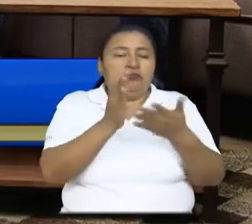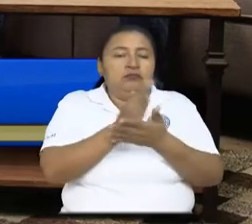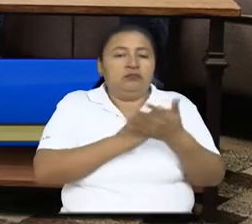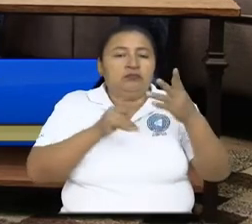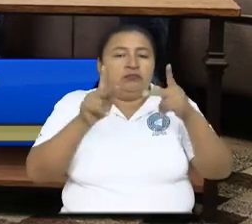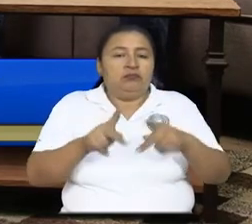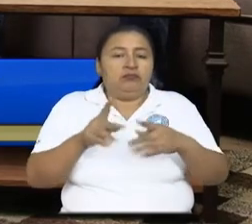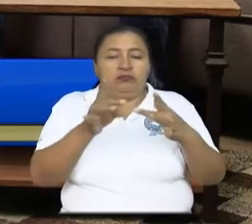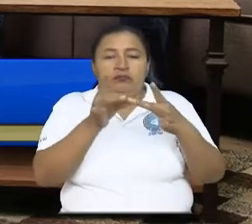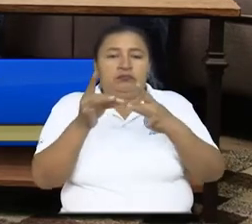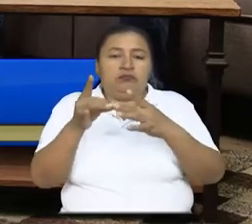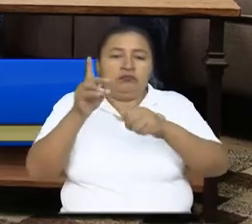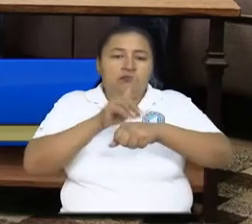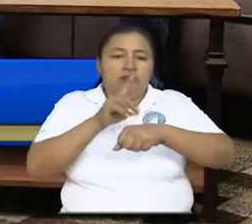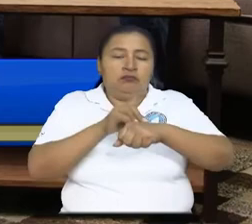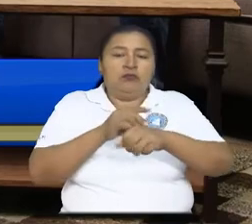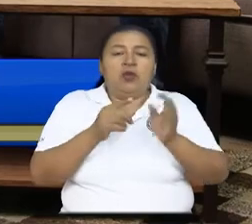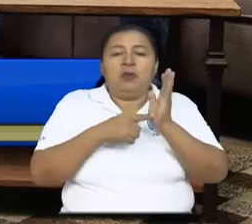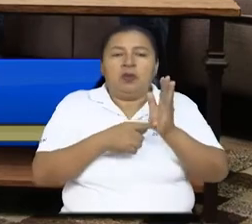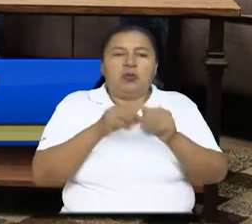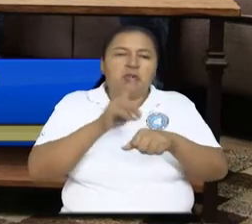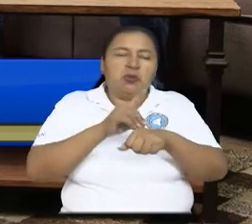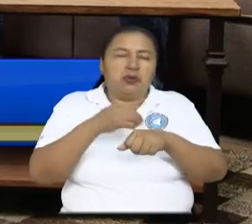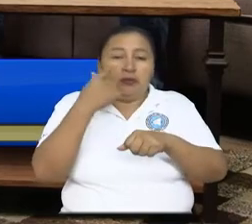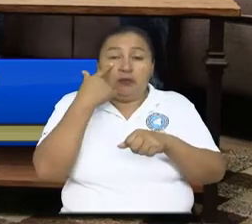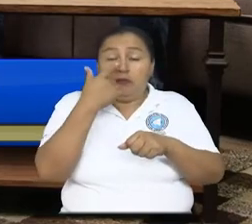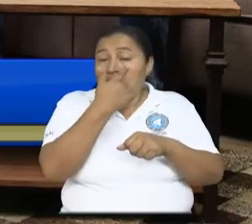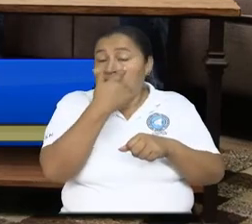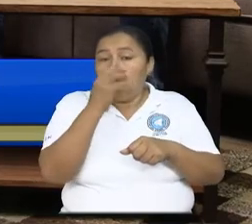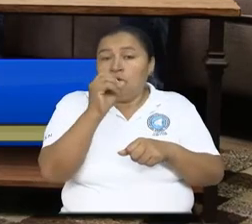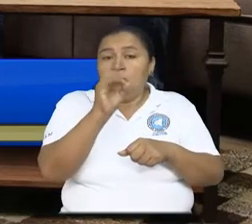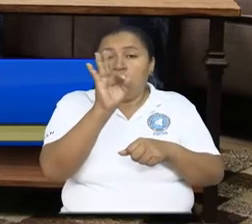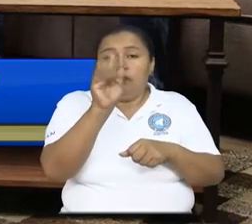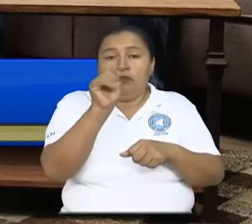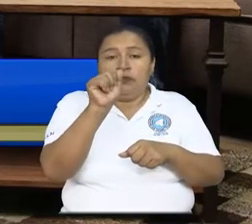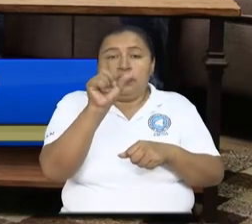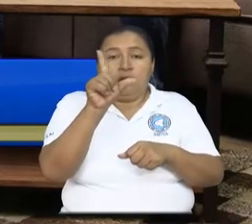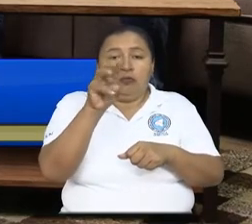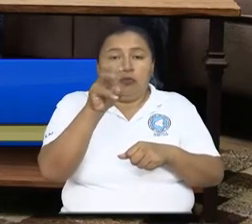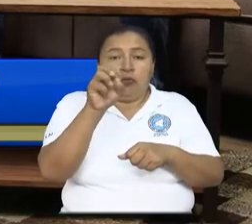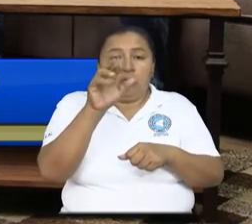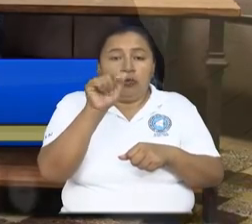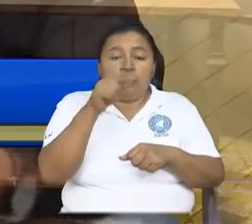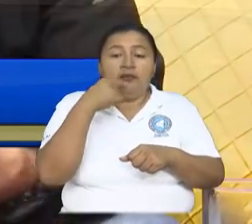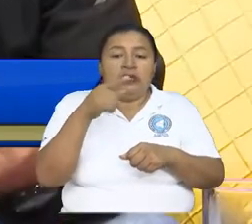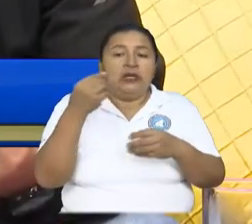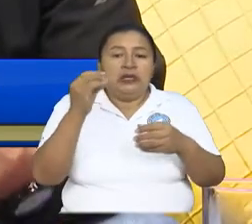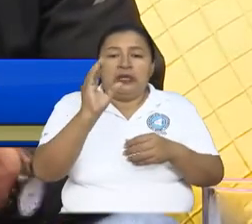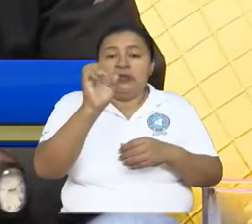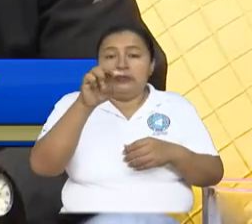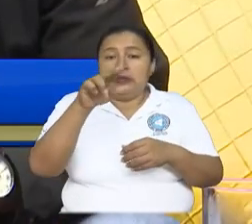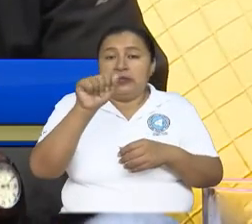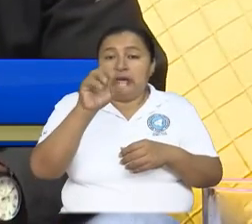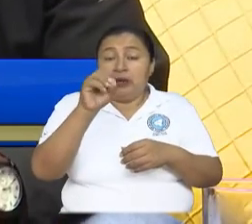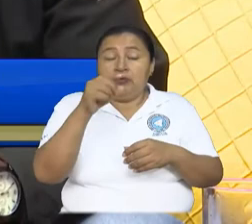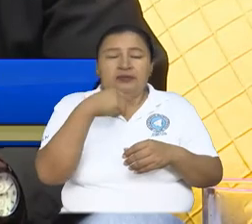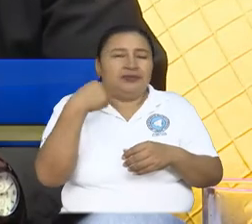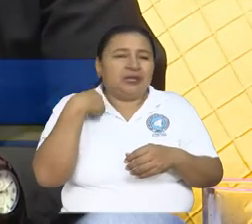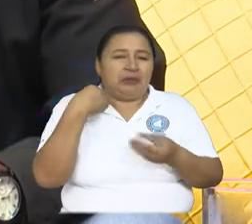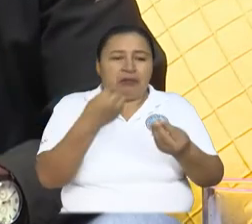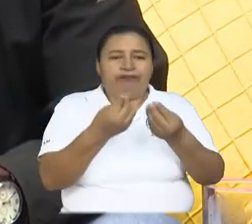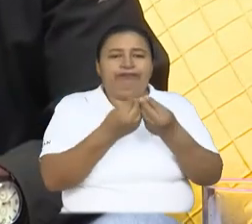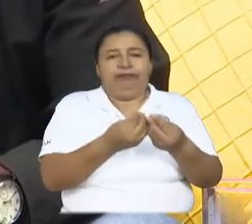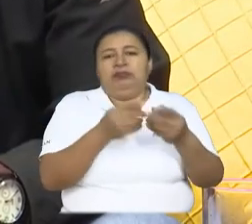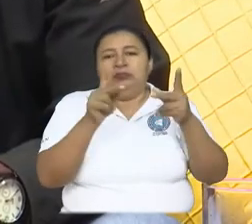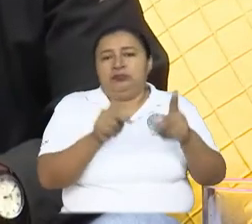los compañeros de oftalmología tienen bastante trabajo va el senado y ahí eso está siempre lleno